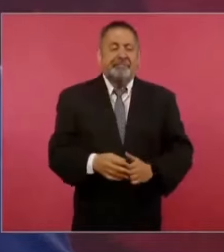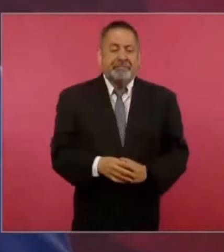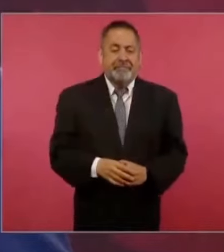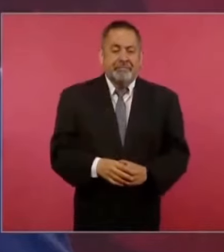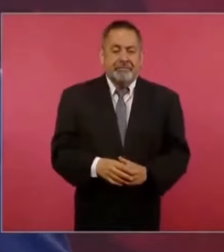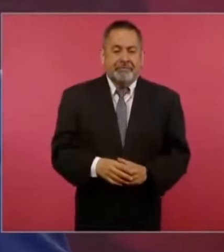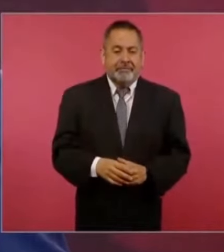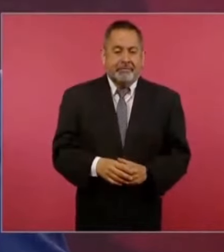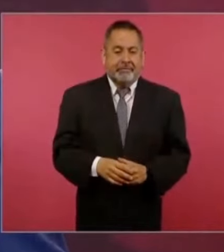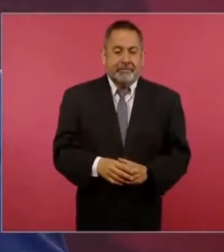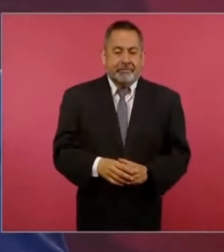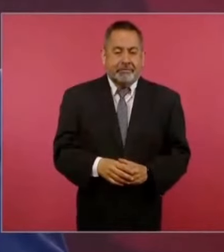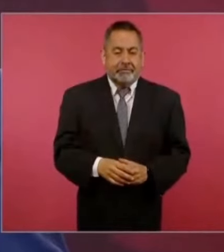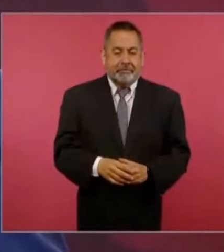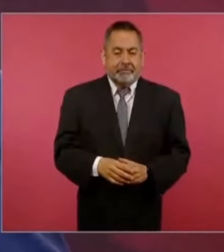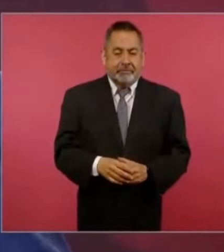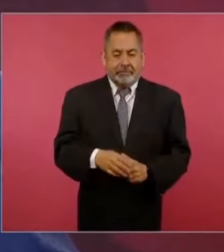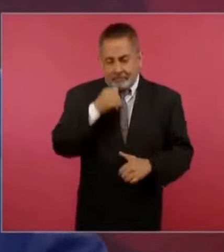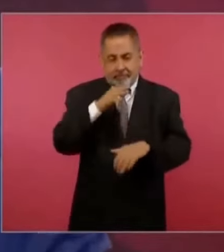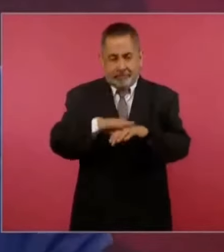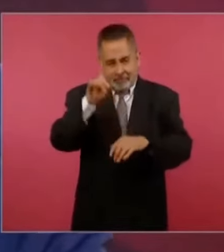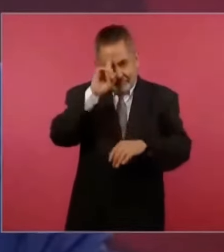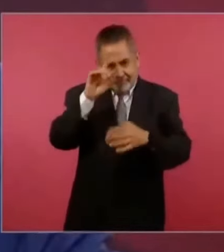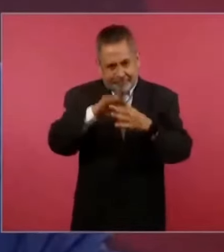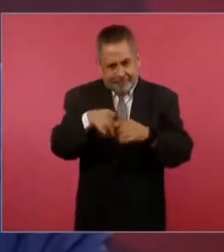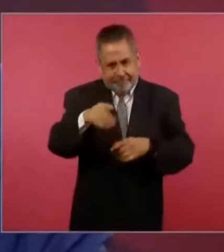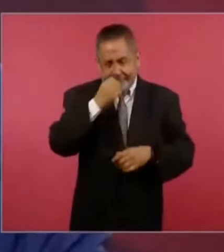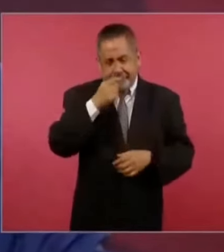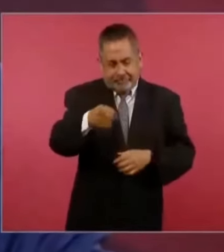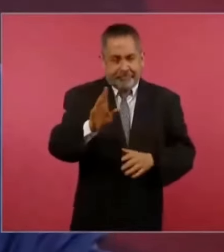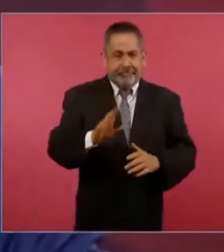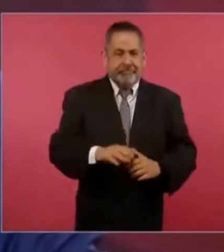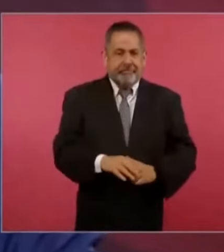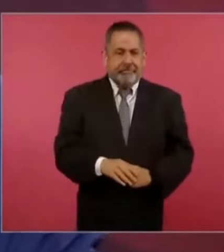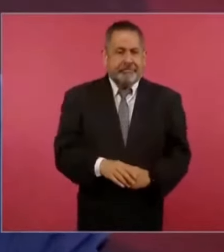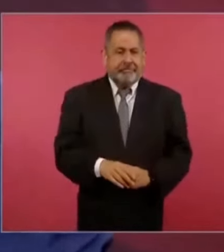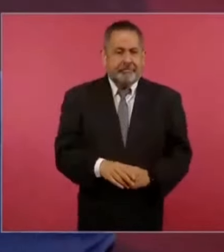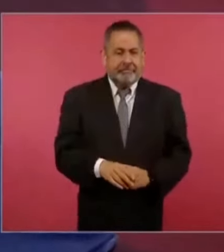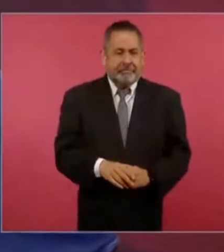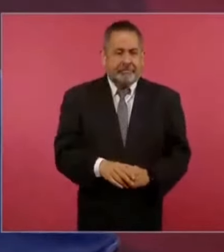rico ahí se los recomiendo